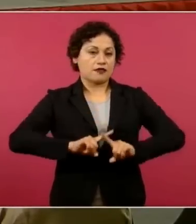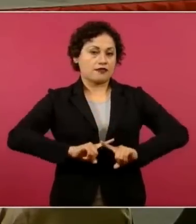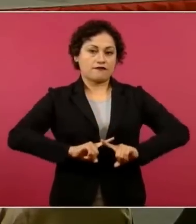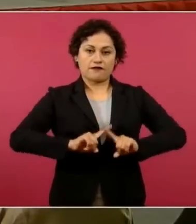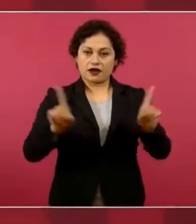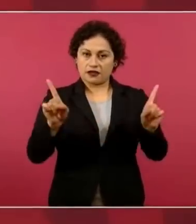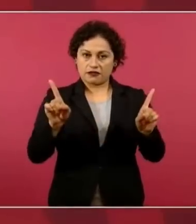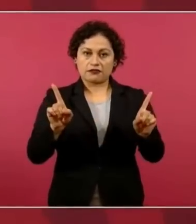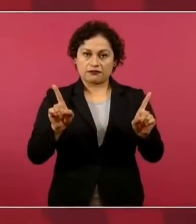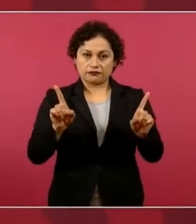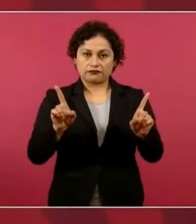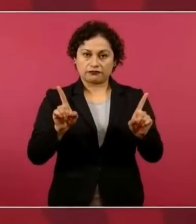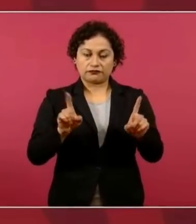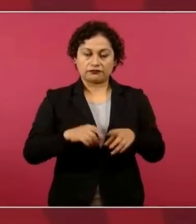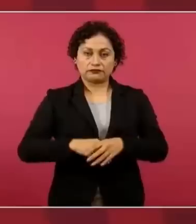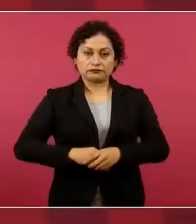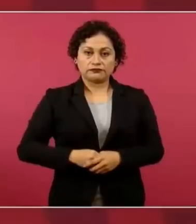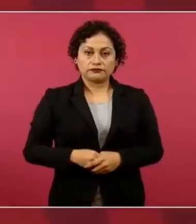ortodoxas,